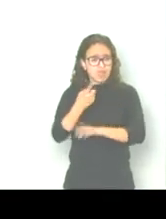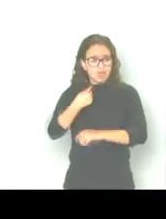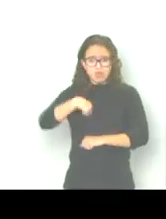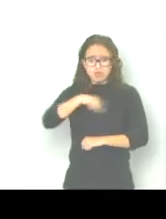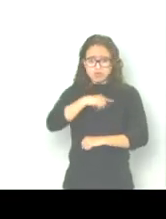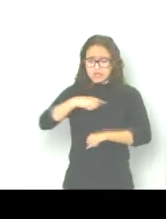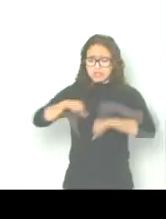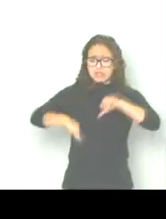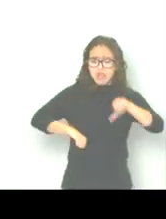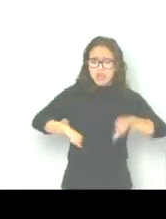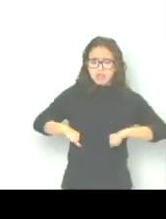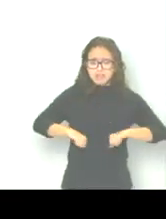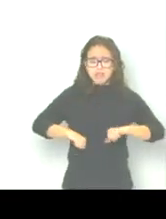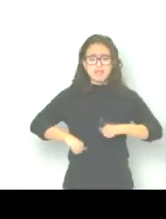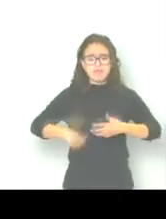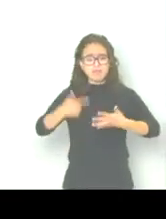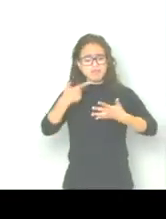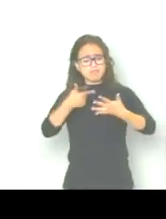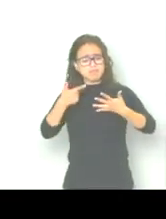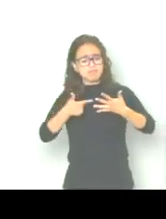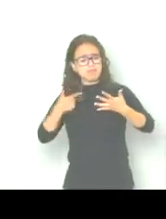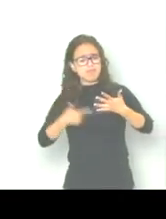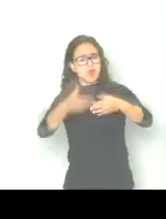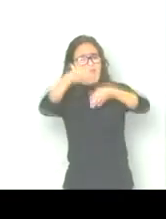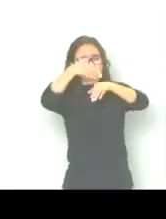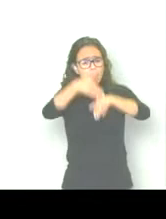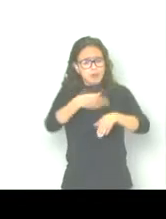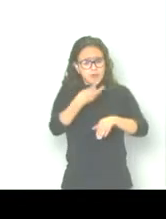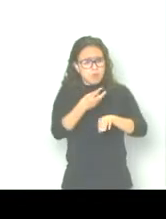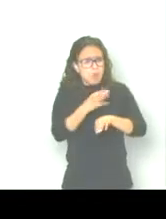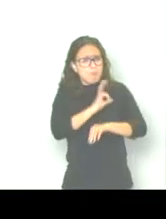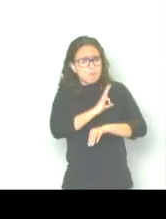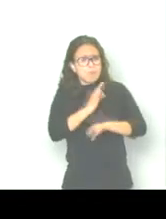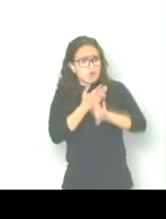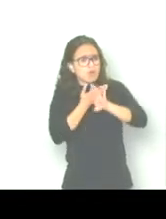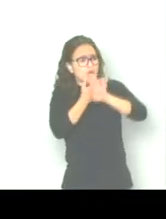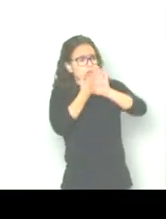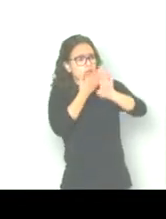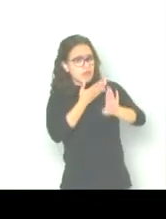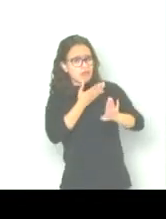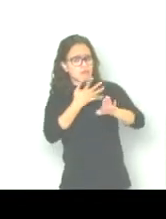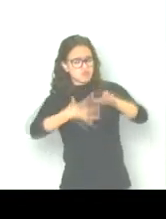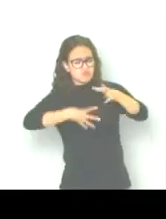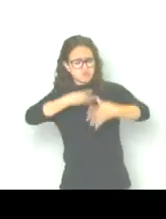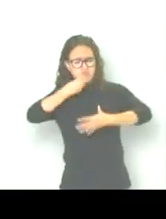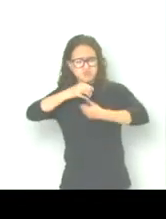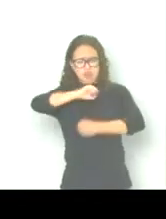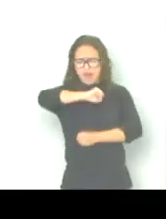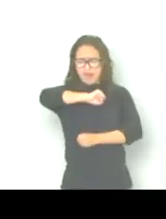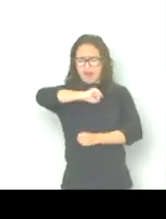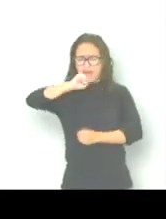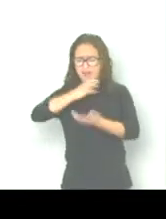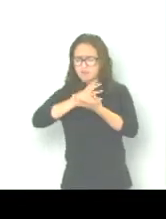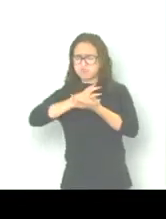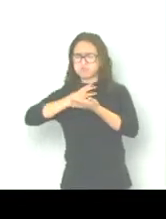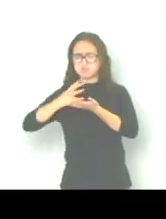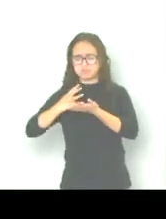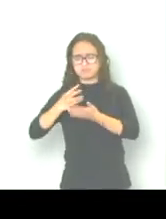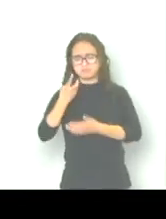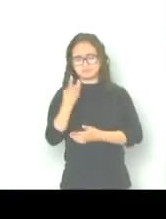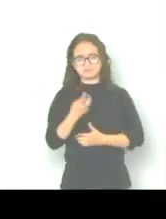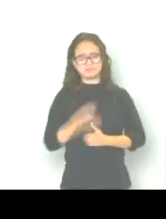nuestras acciones, evitar esa situación con las recomendaciones que ya se han mencionado para evitar el contagio